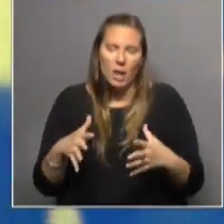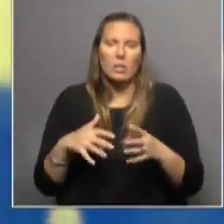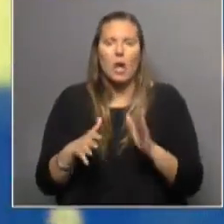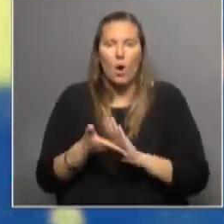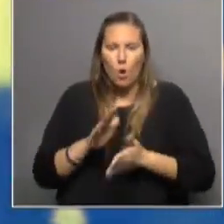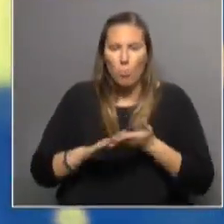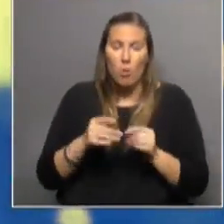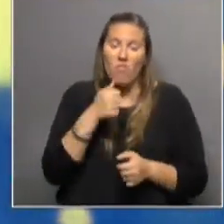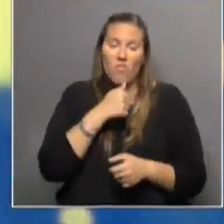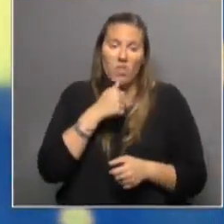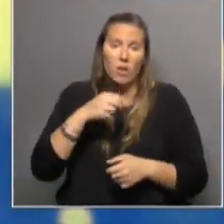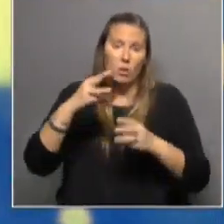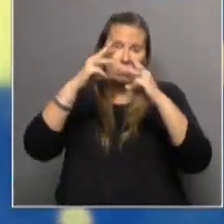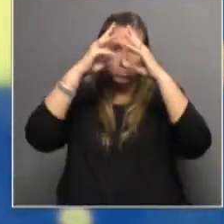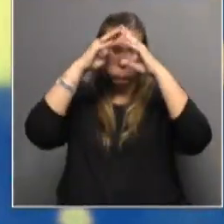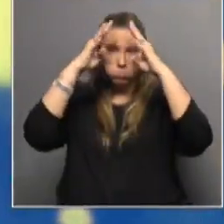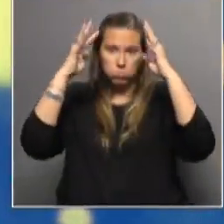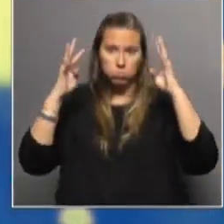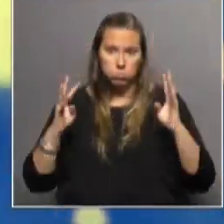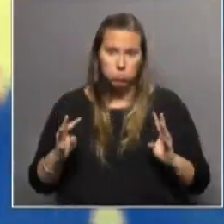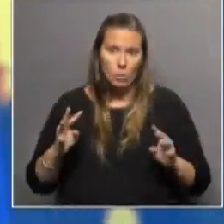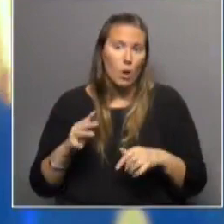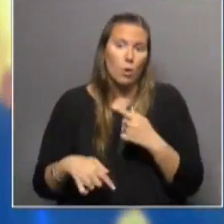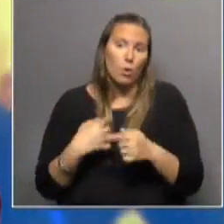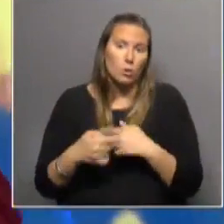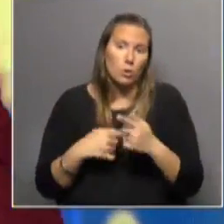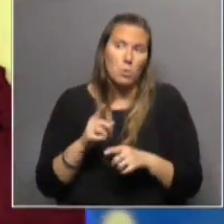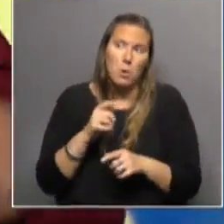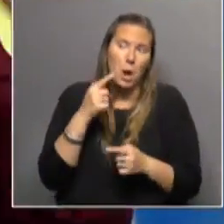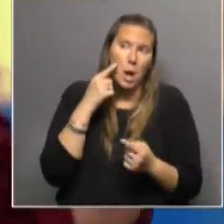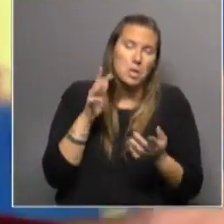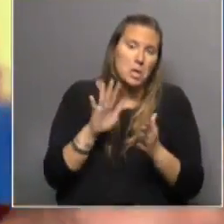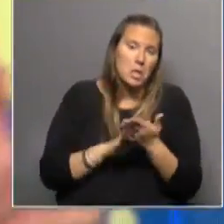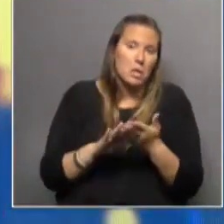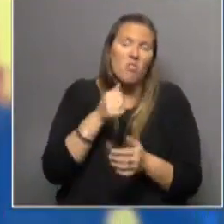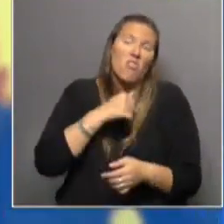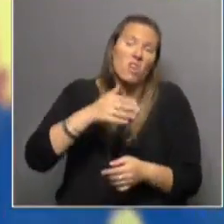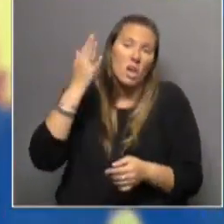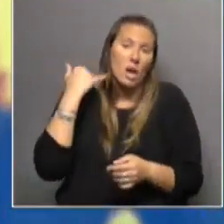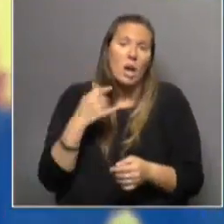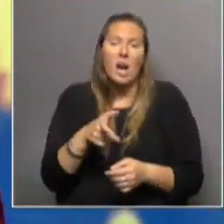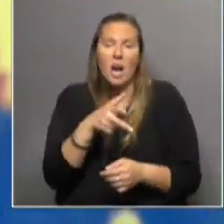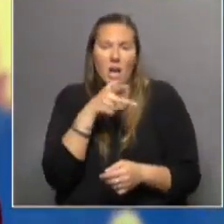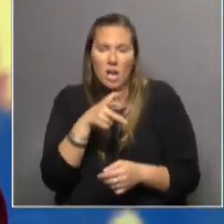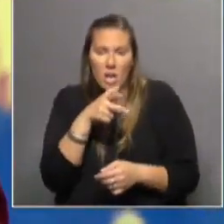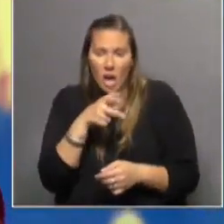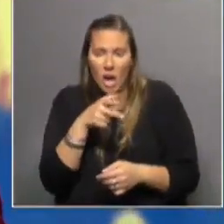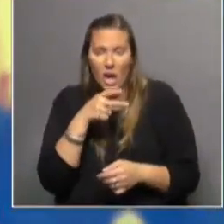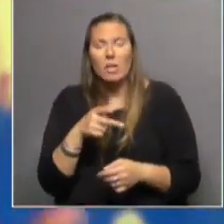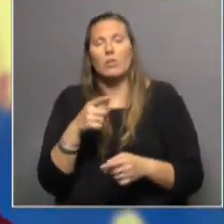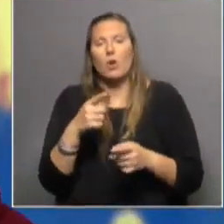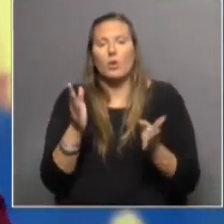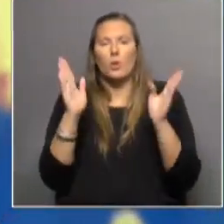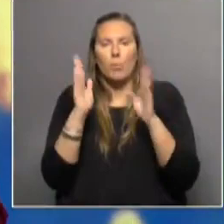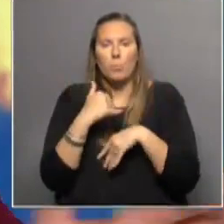Y el viejo domo va a quedar ahí, obviamente. Por ahora no tiene otro uso destinado, pero es una vieja estructura de hierro y de mucho material, o sea